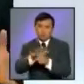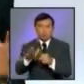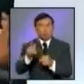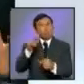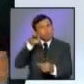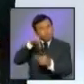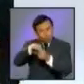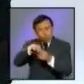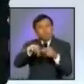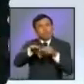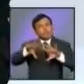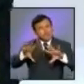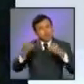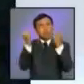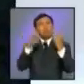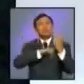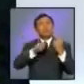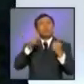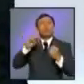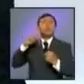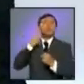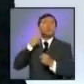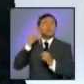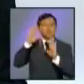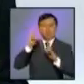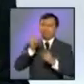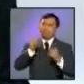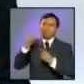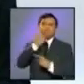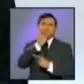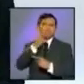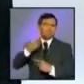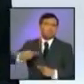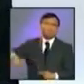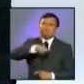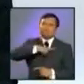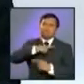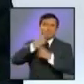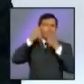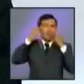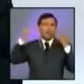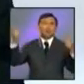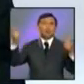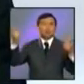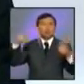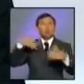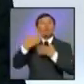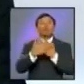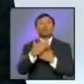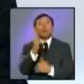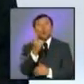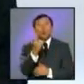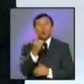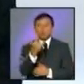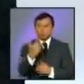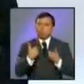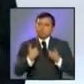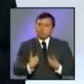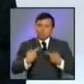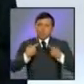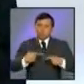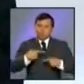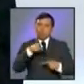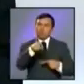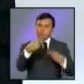tampoco dice cuánto va a aumentar el salario ya sabemos cuánto aumentan los salarios en México dos 3 pesos él dijo voy a aumentar el